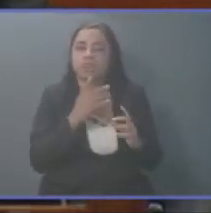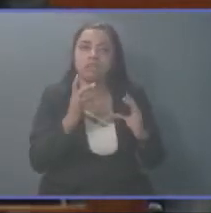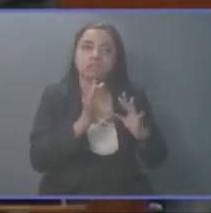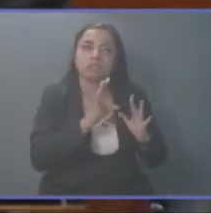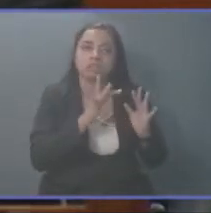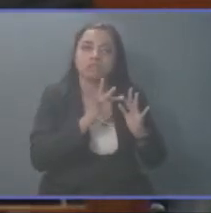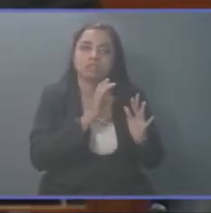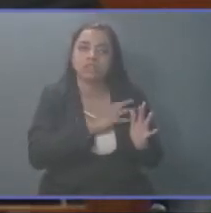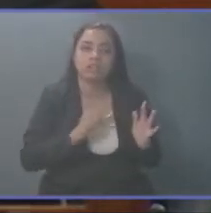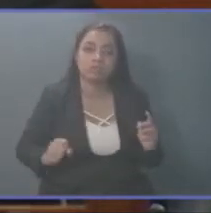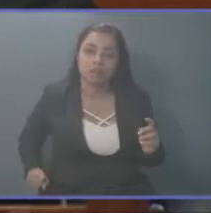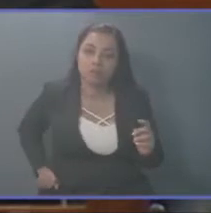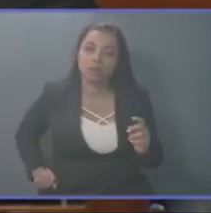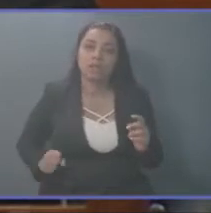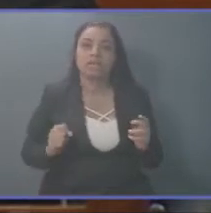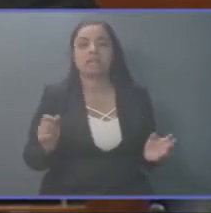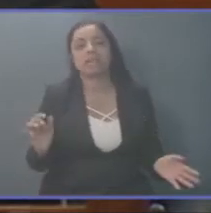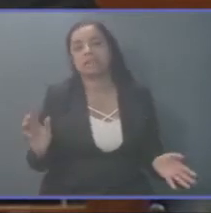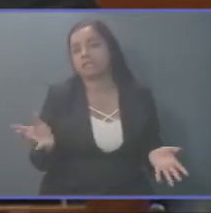distinguido ciudadano,